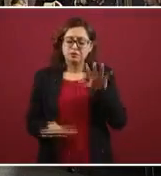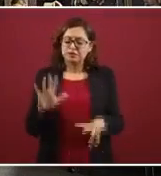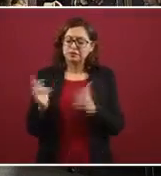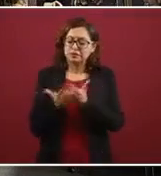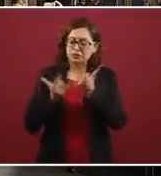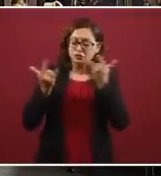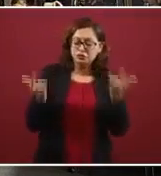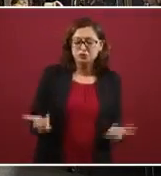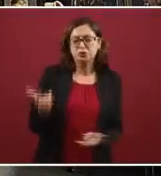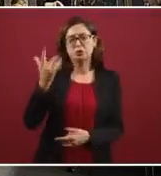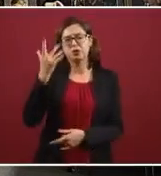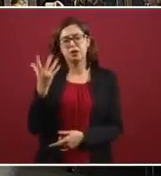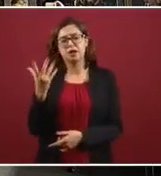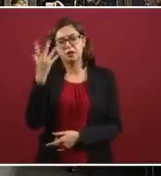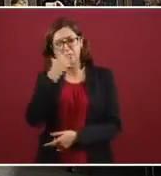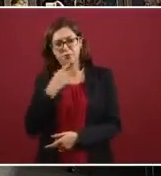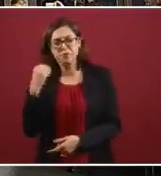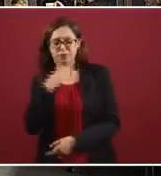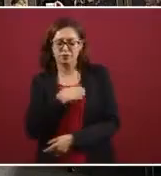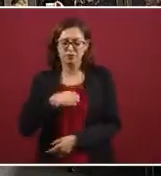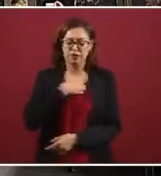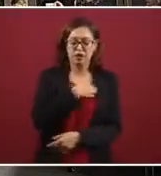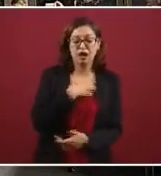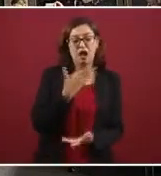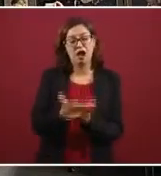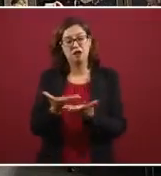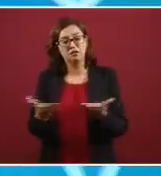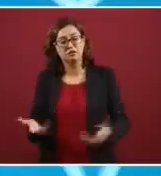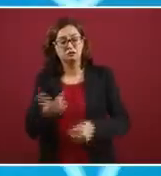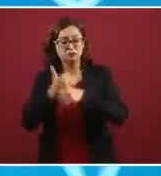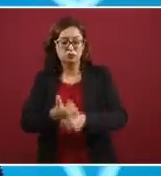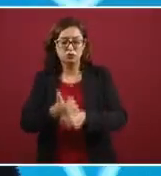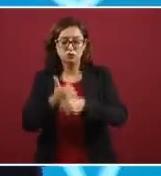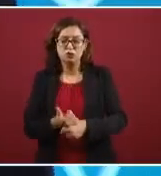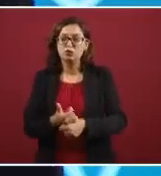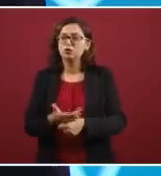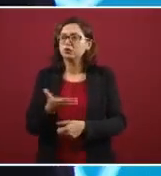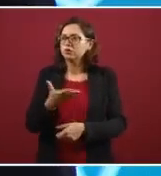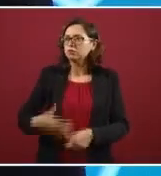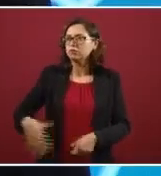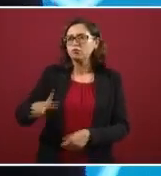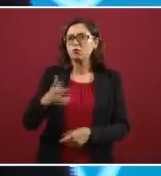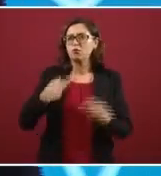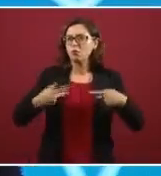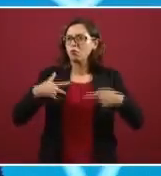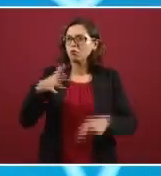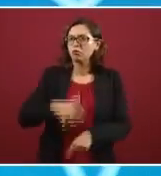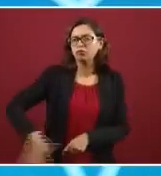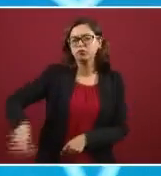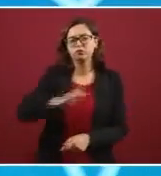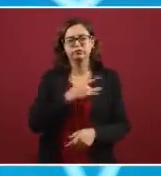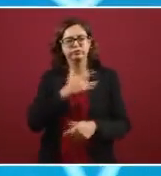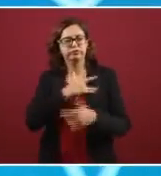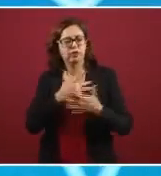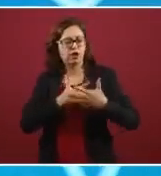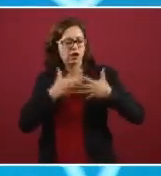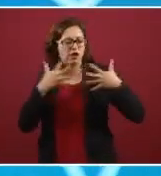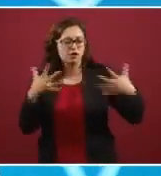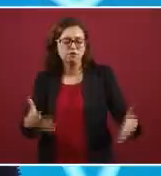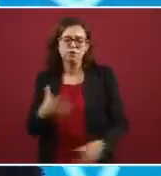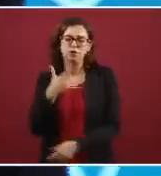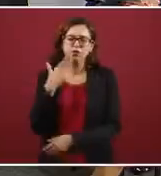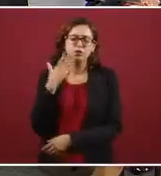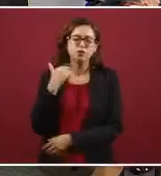veces trágico, de este pueblo generoso y cálido, mi pueblo. Gracias, señor presidente, por abrirnos las